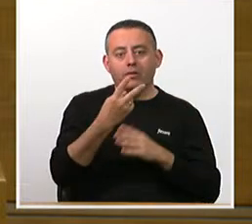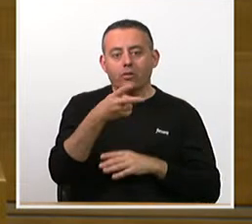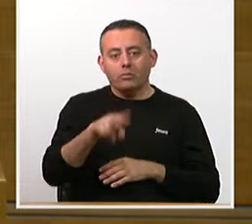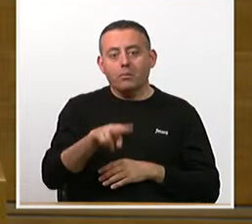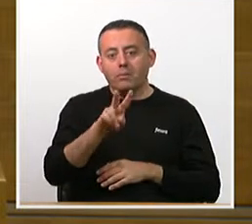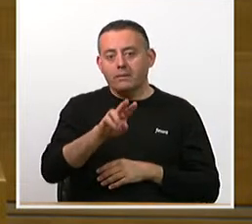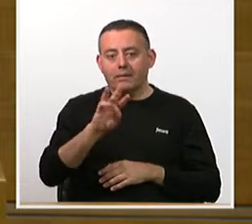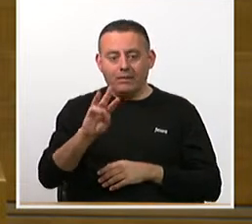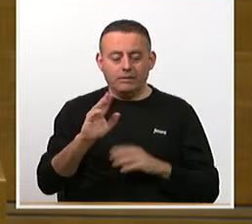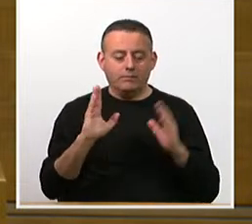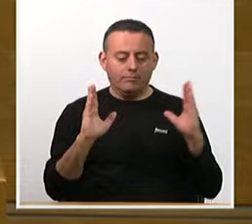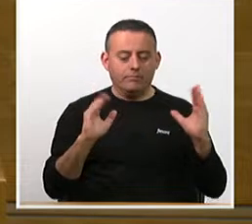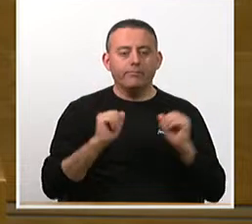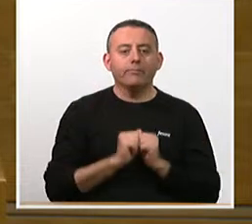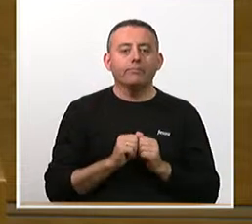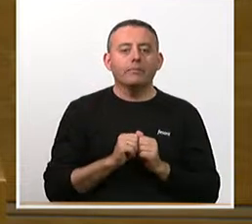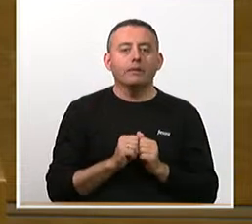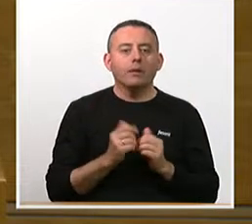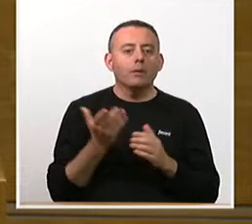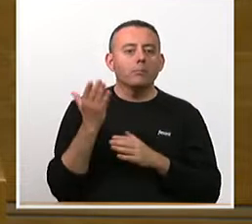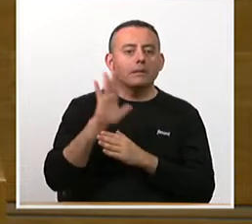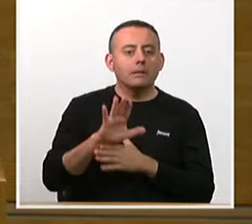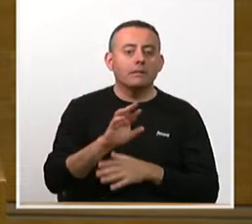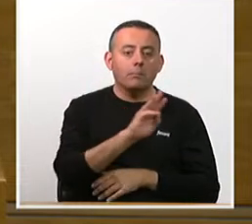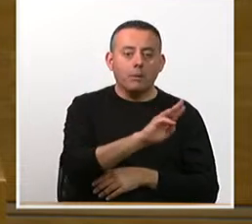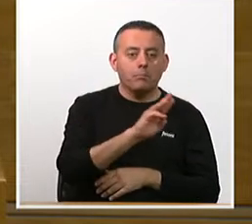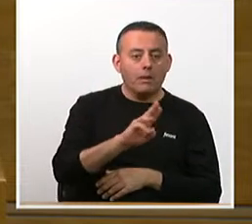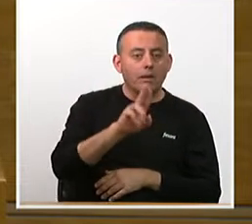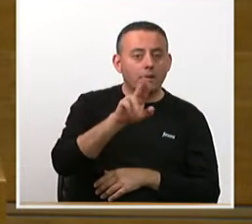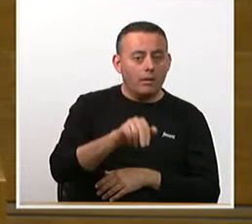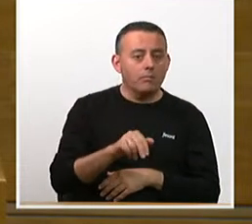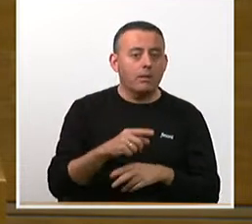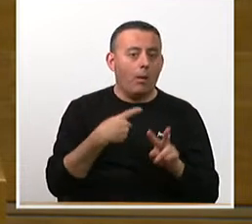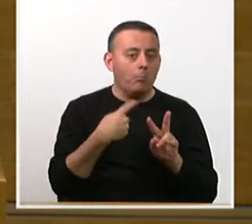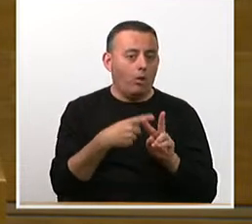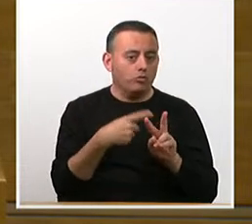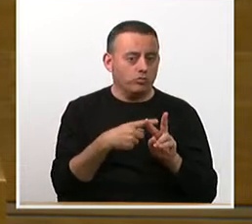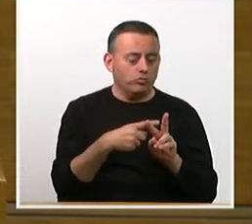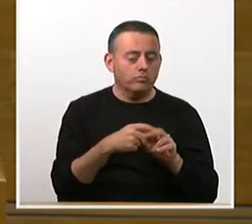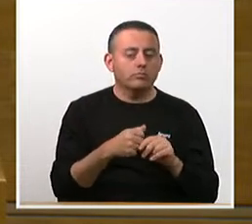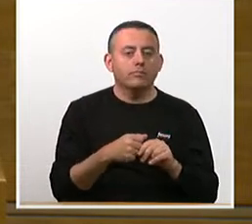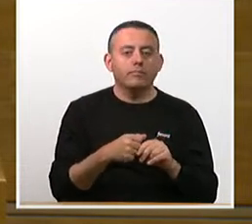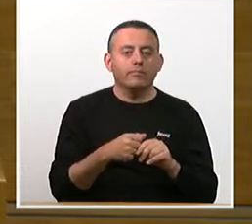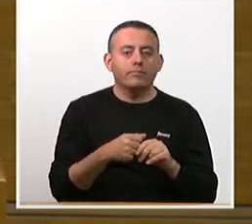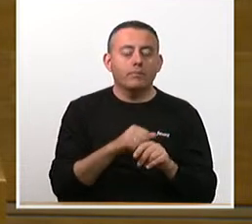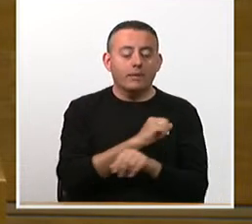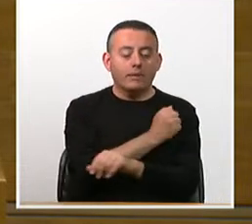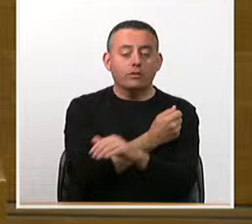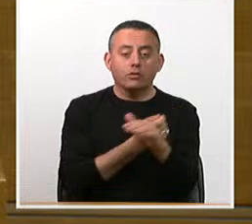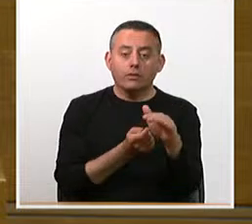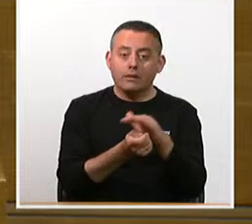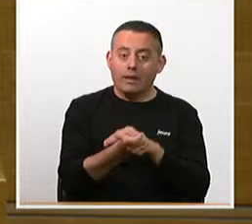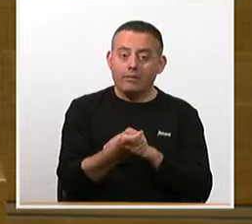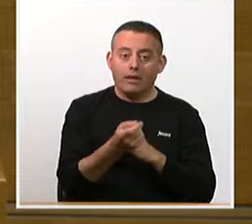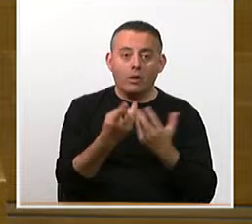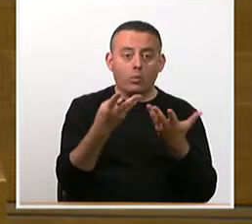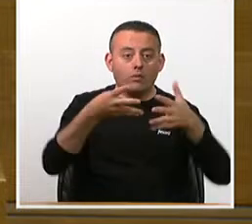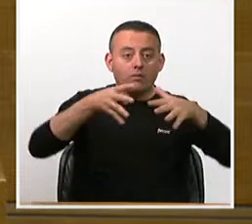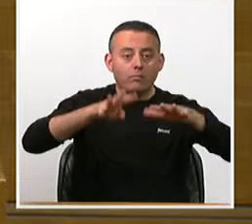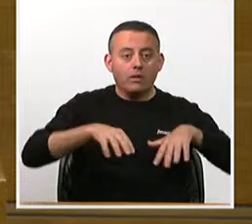conjuntamente por el grupo parlamentario popular y por el grupo parlamentario vox cortes valencianas registro de entrada